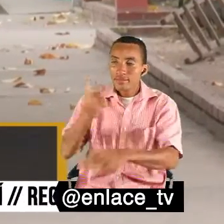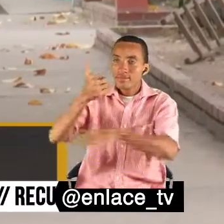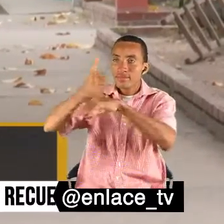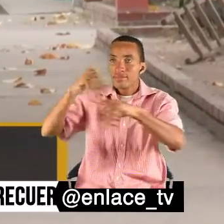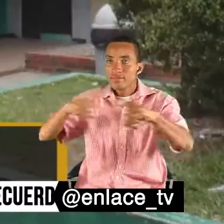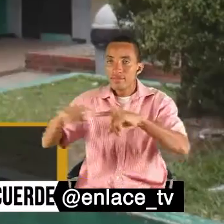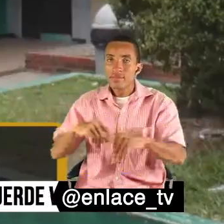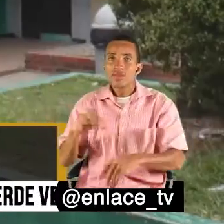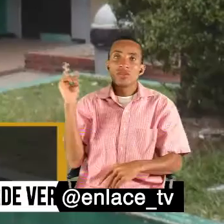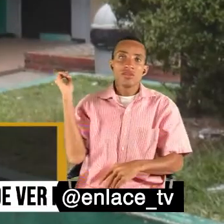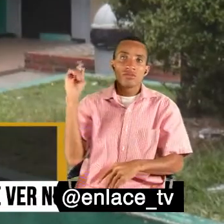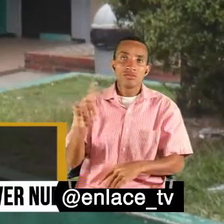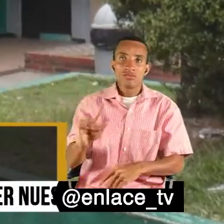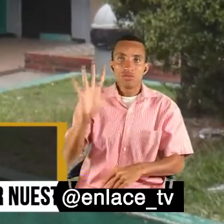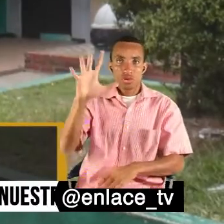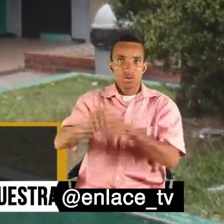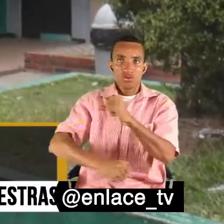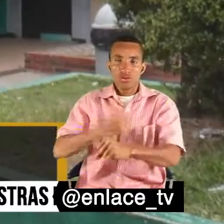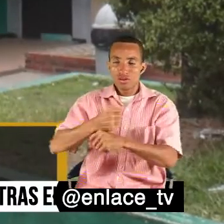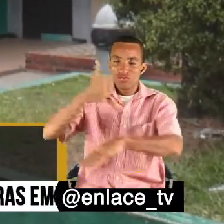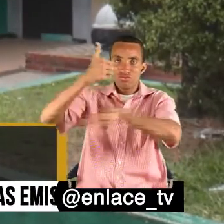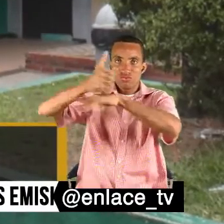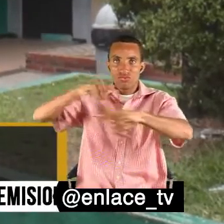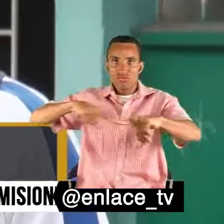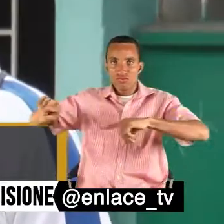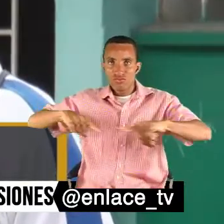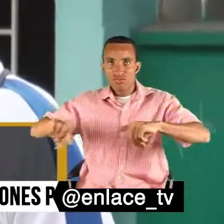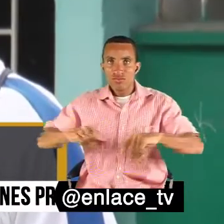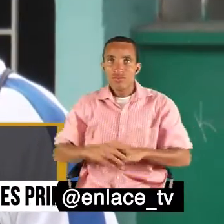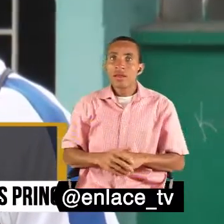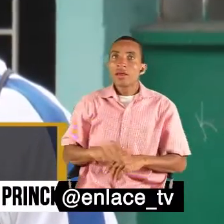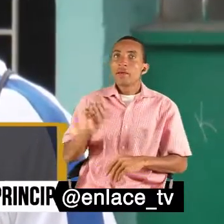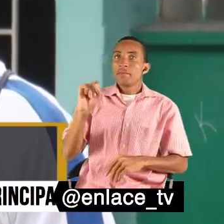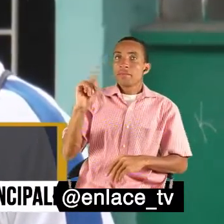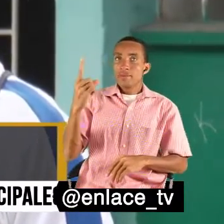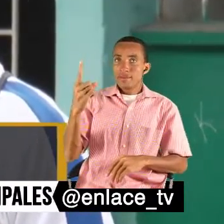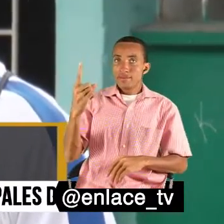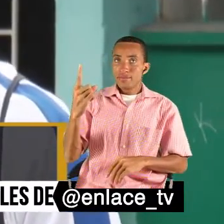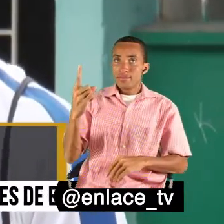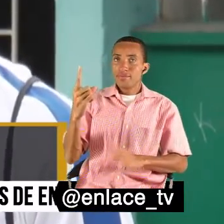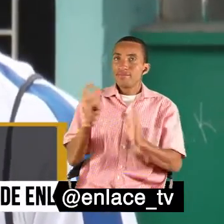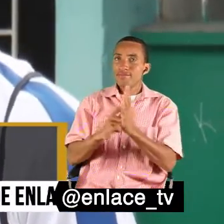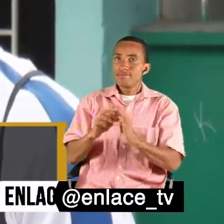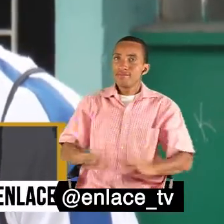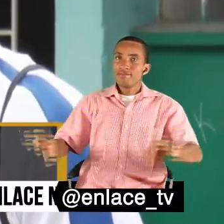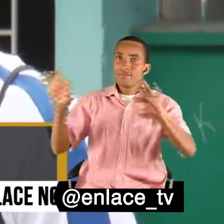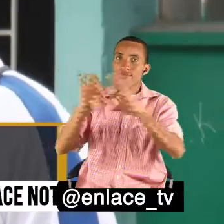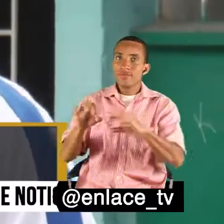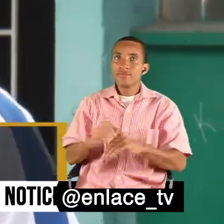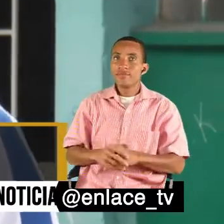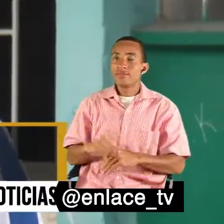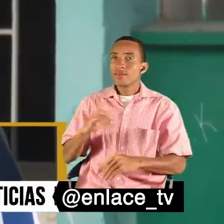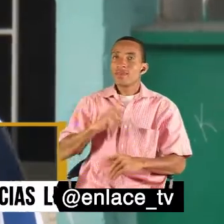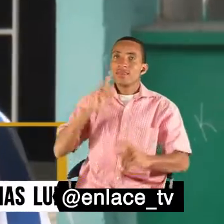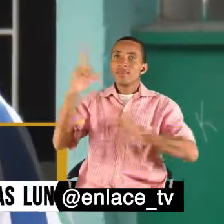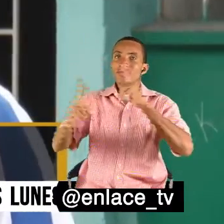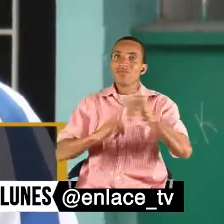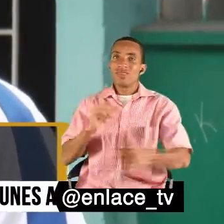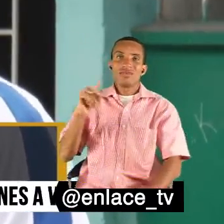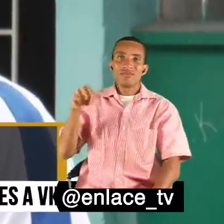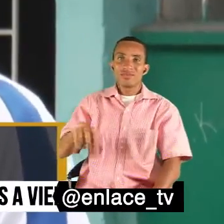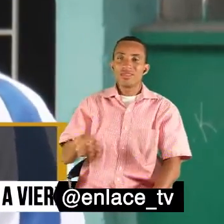de 5 años al frente del plantel educativo. El primer punto clave es pues el liderazgo que él tiene acá, él